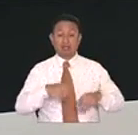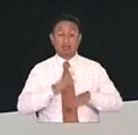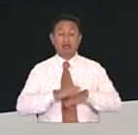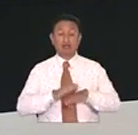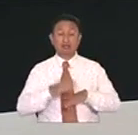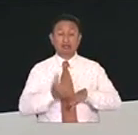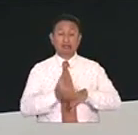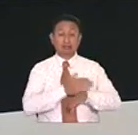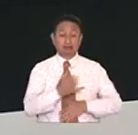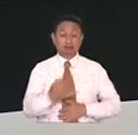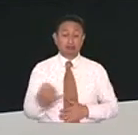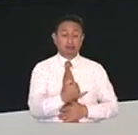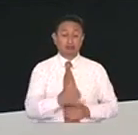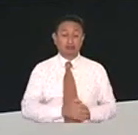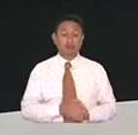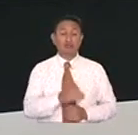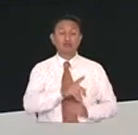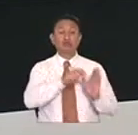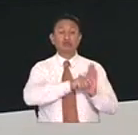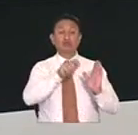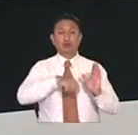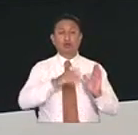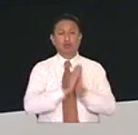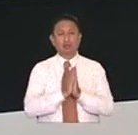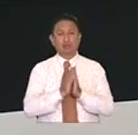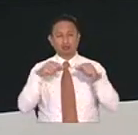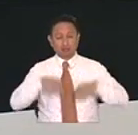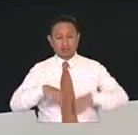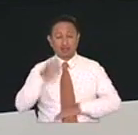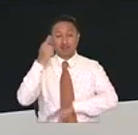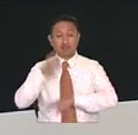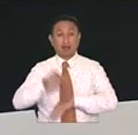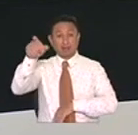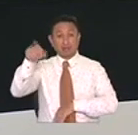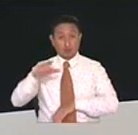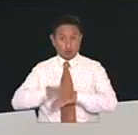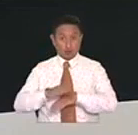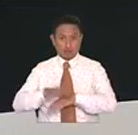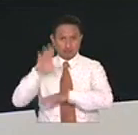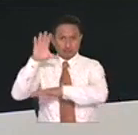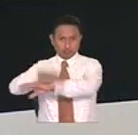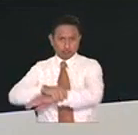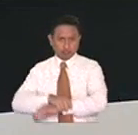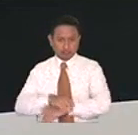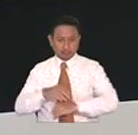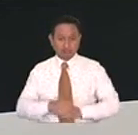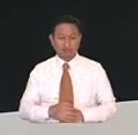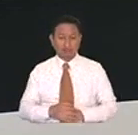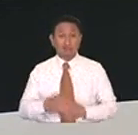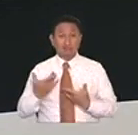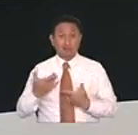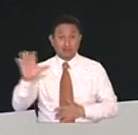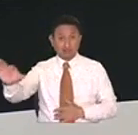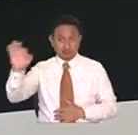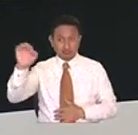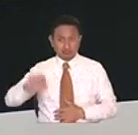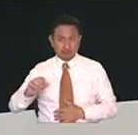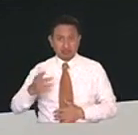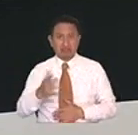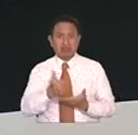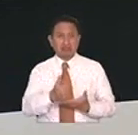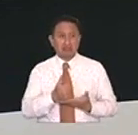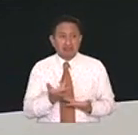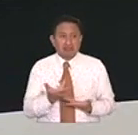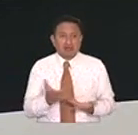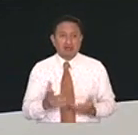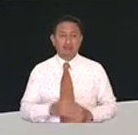una violación. La defensa de la familia ha pedido ya una orden de captura para el supuesto agresor, pero aún no han obtenido una respuesta positiva por